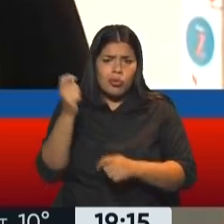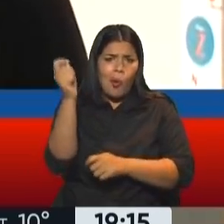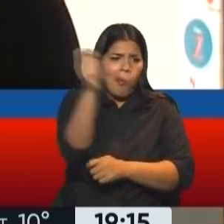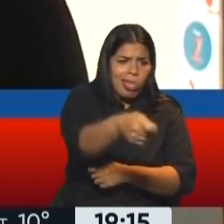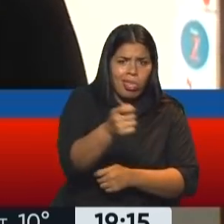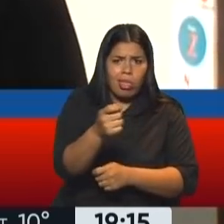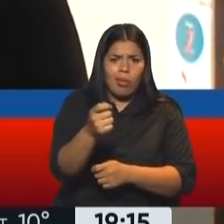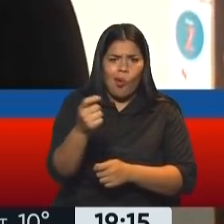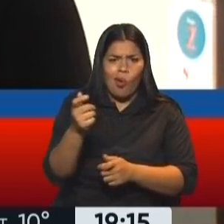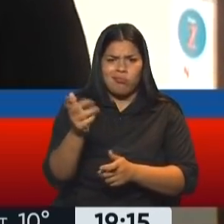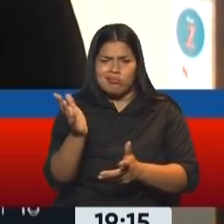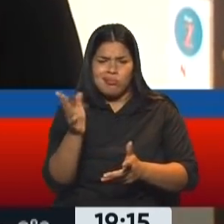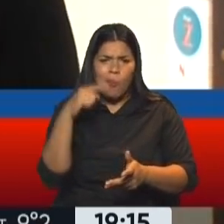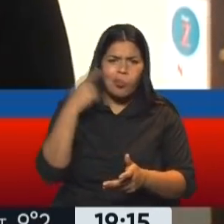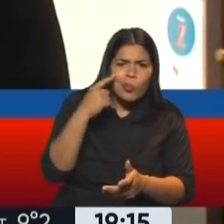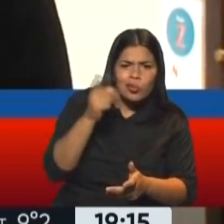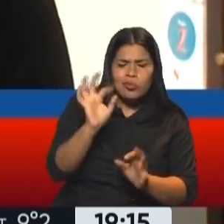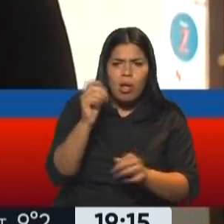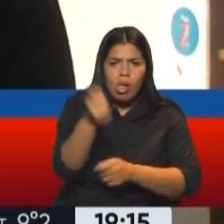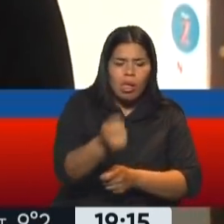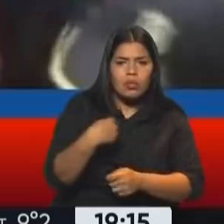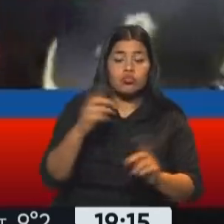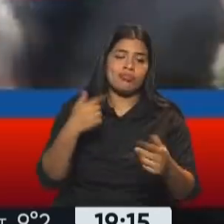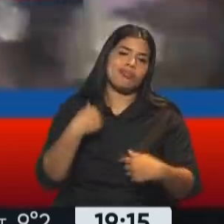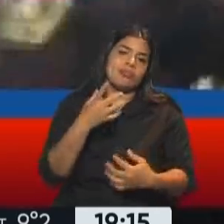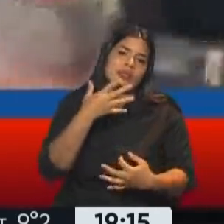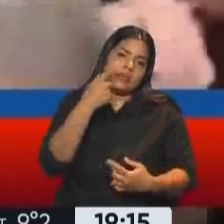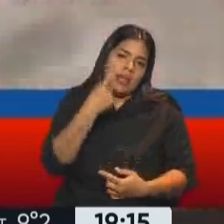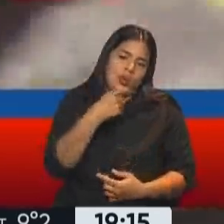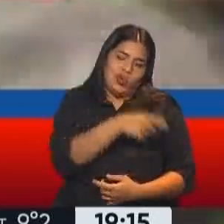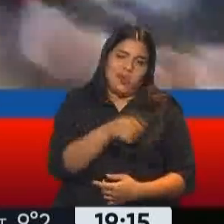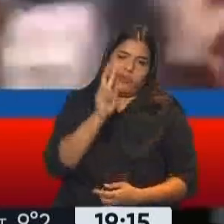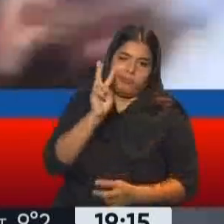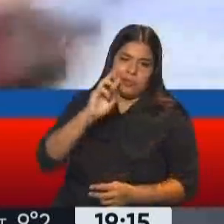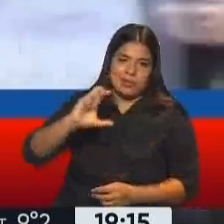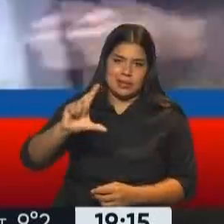no lo empujamos ni nada. Digo, él se ve que vio el canal de C5N, le tiene bronca y lo tiró.